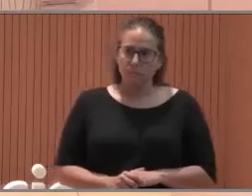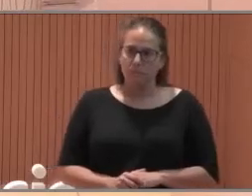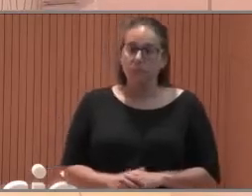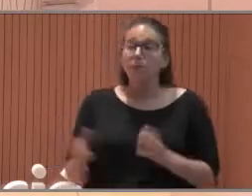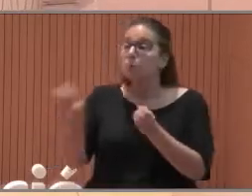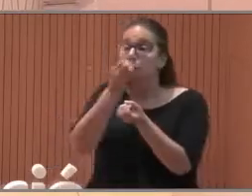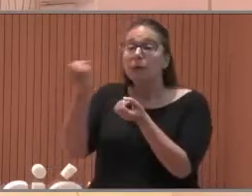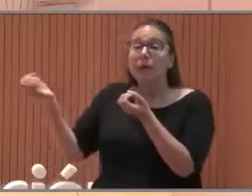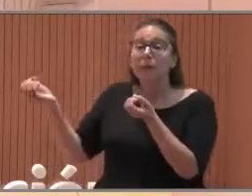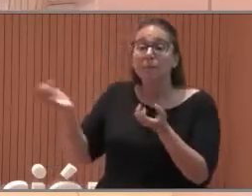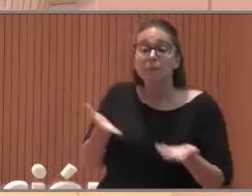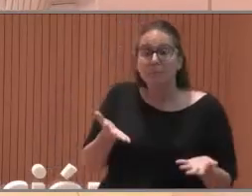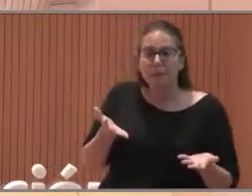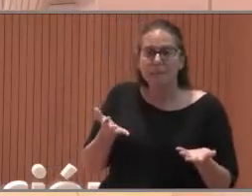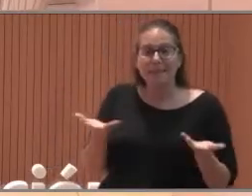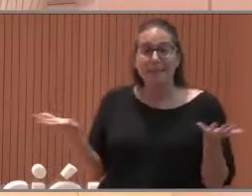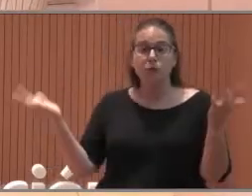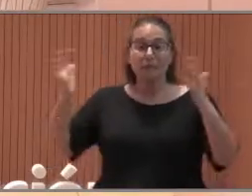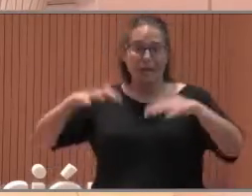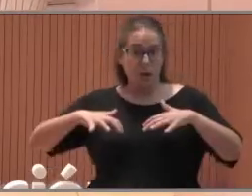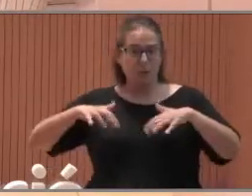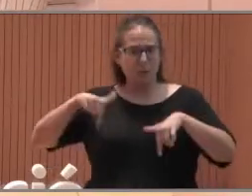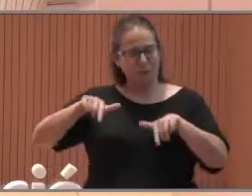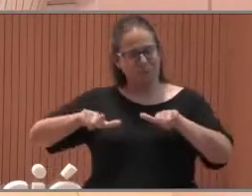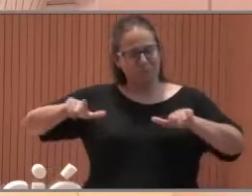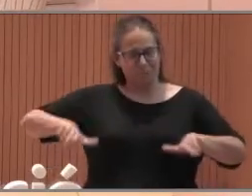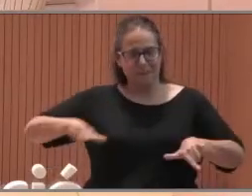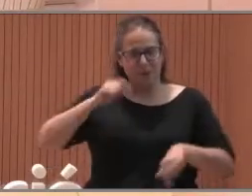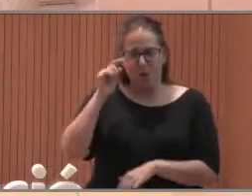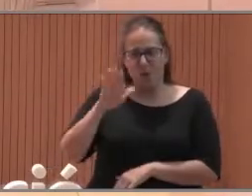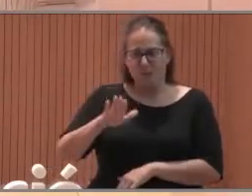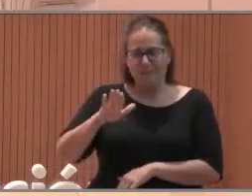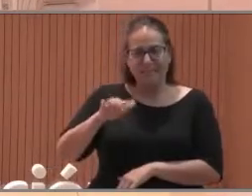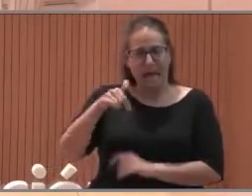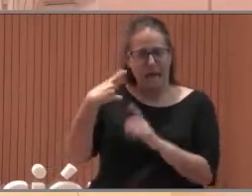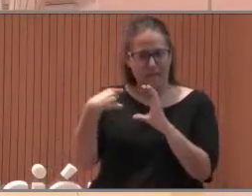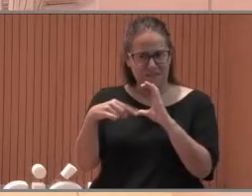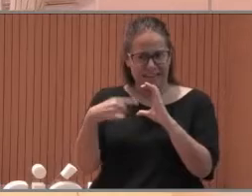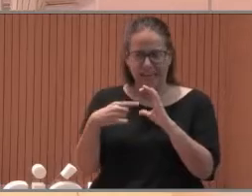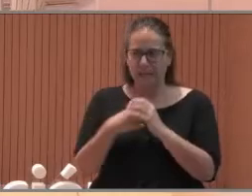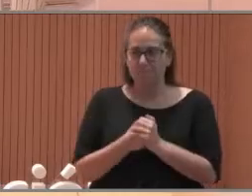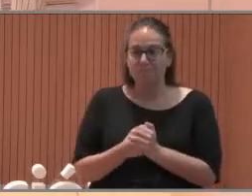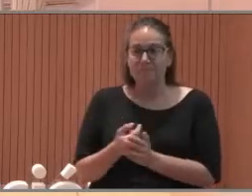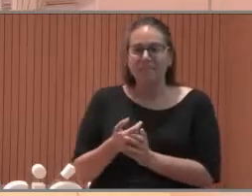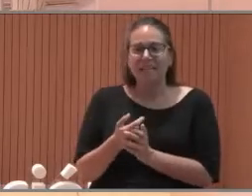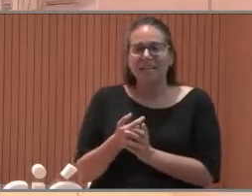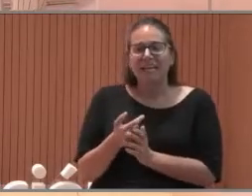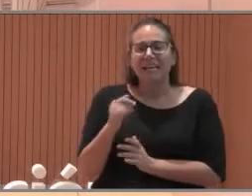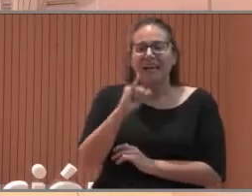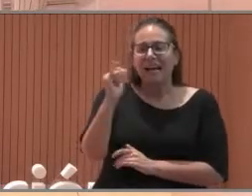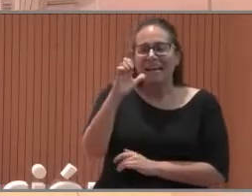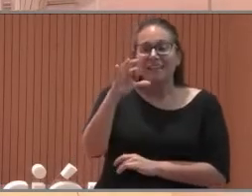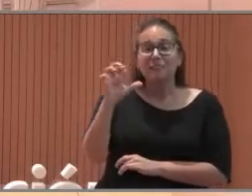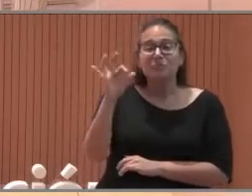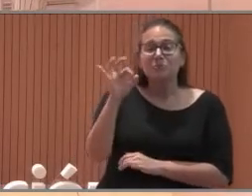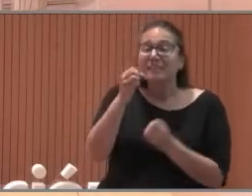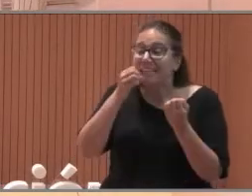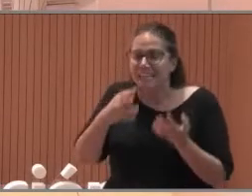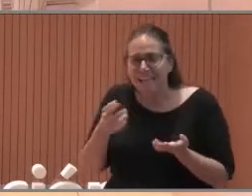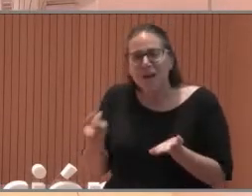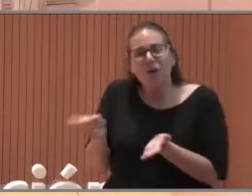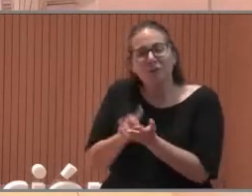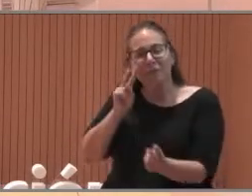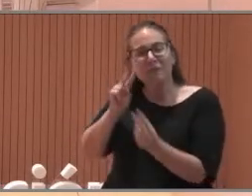Bienvenidos a este encuentro aquí en este patio de la Infanta de Ibercaja. Jesús, ¿qué tal? Nos reencontramos otra vez en este